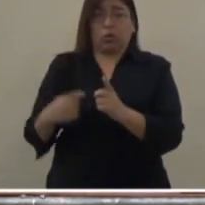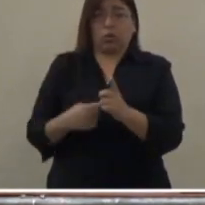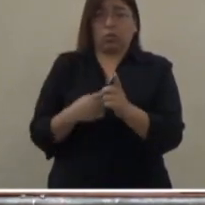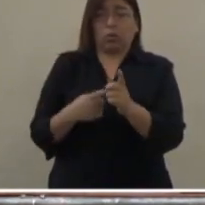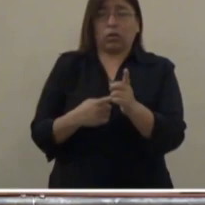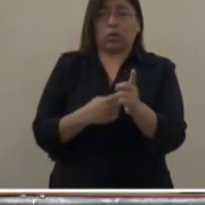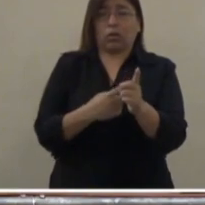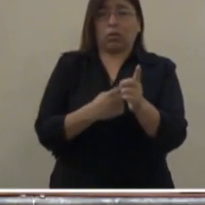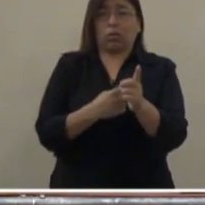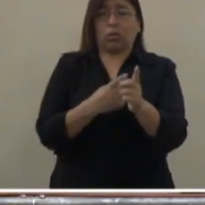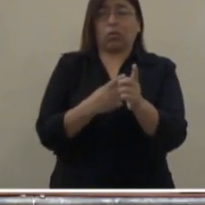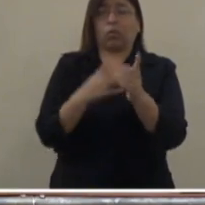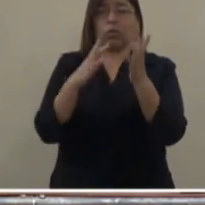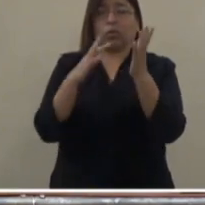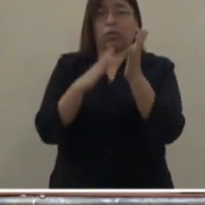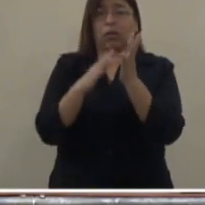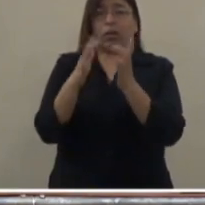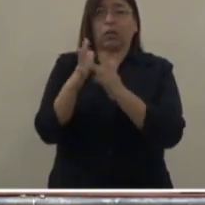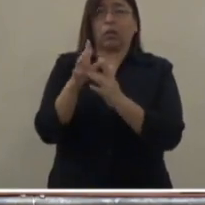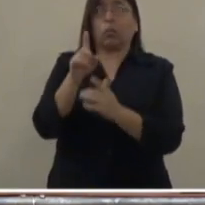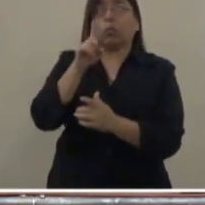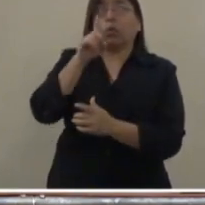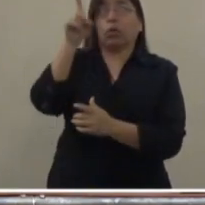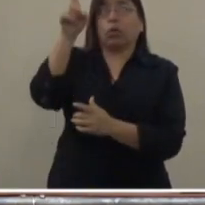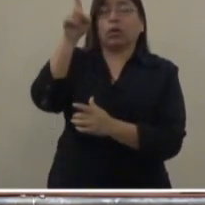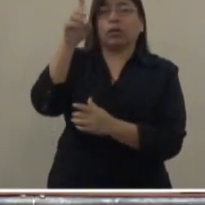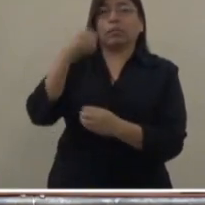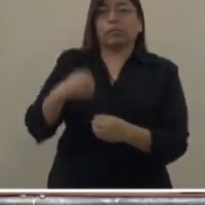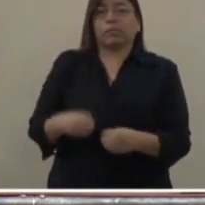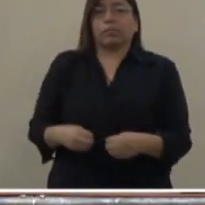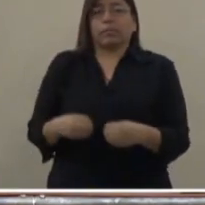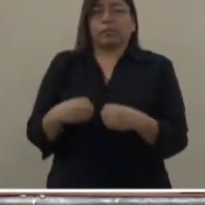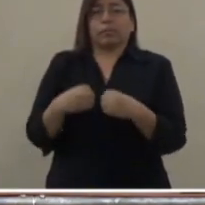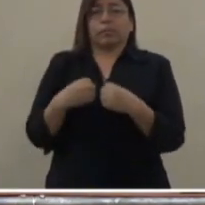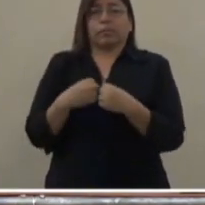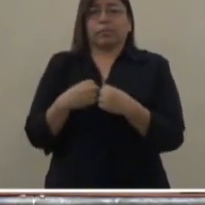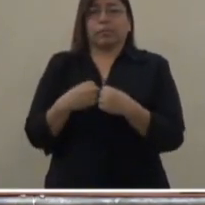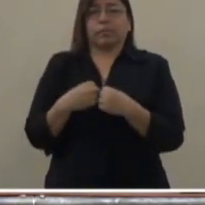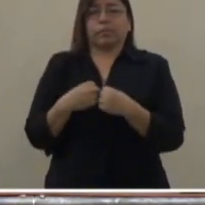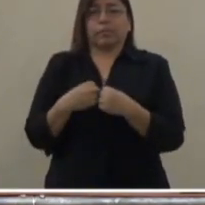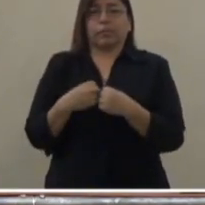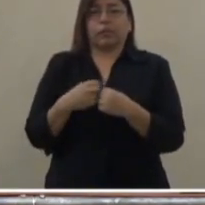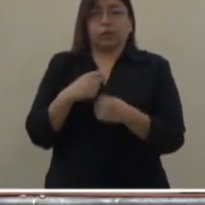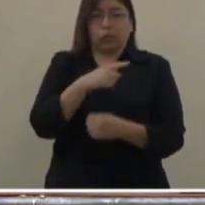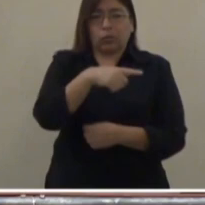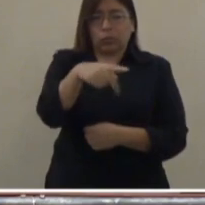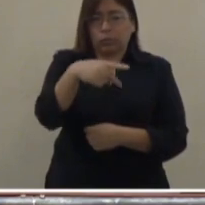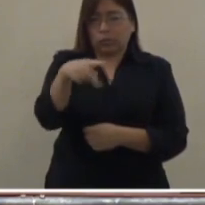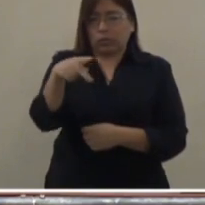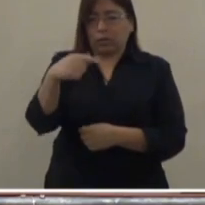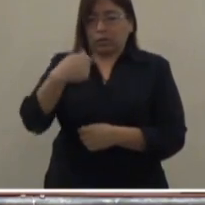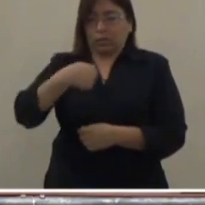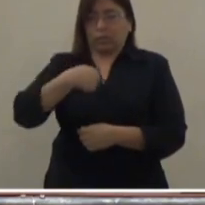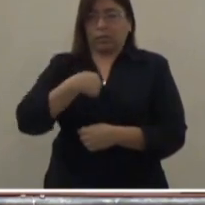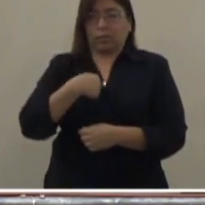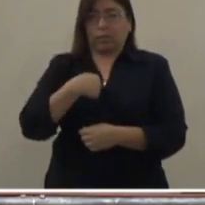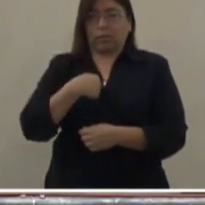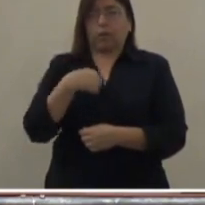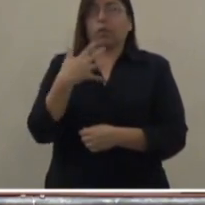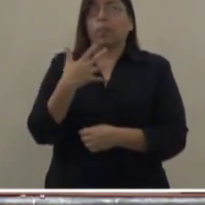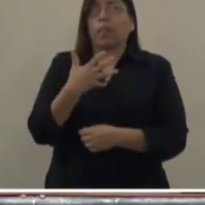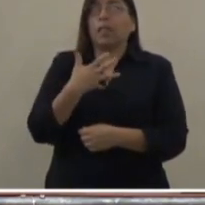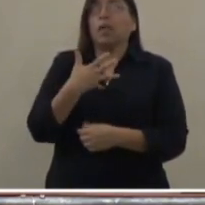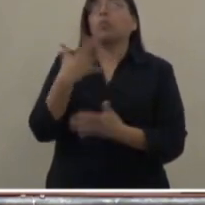Cristo, porque Él nos ha perdonado. Ustedes y yo tenemos mucho que